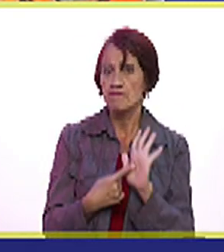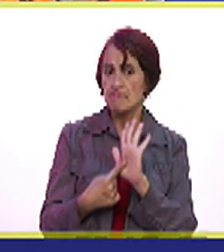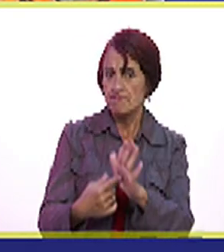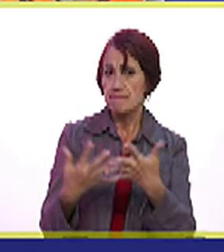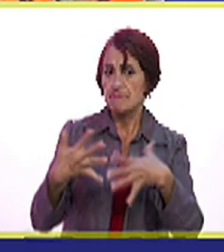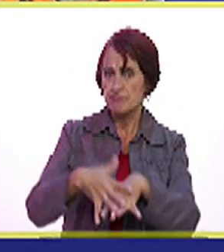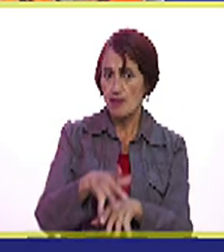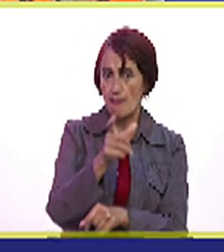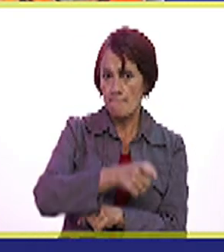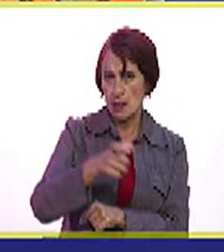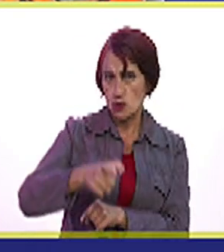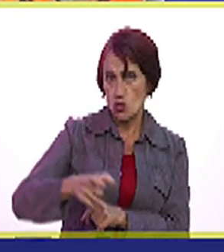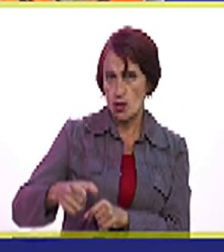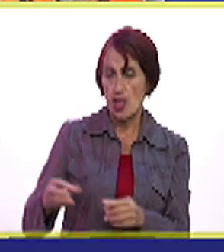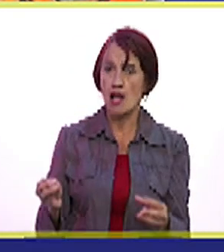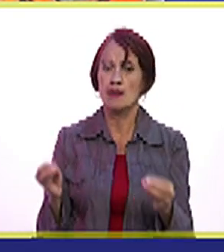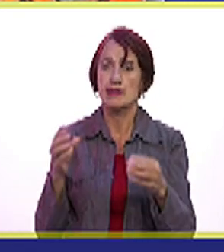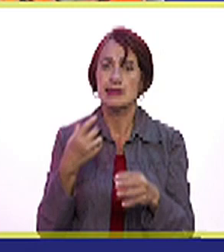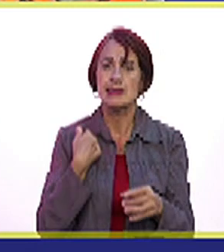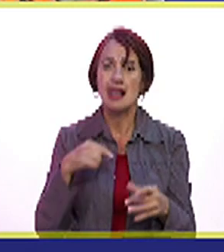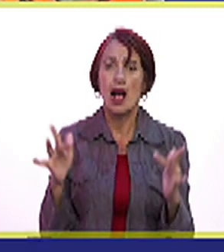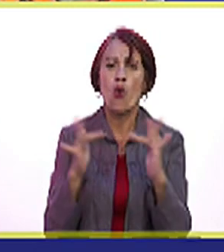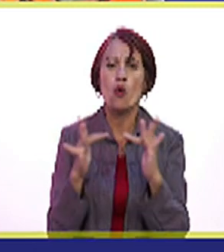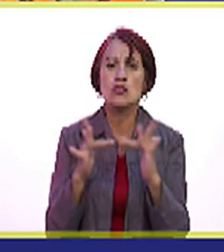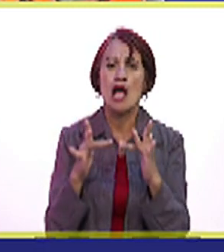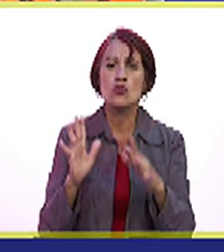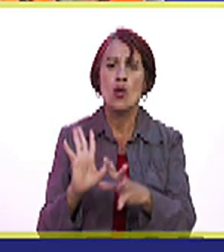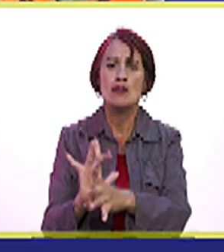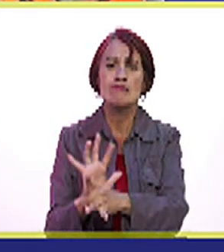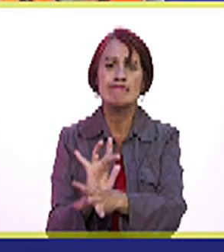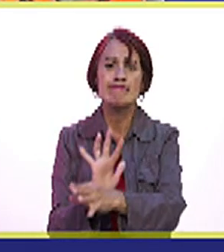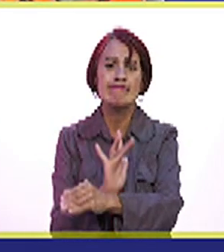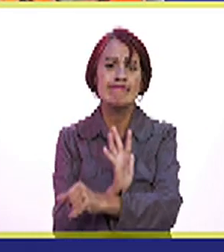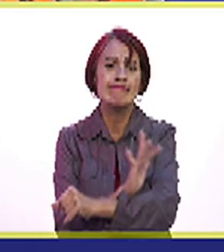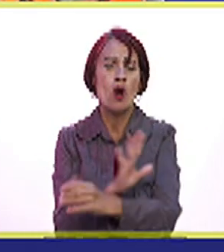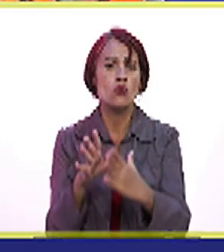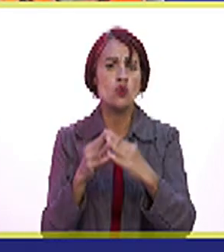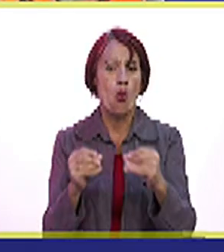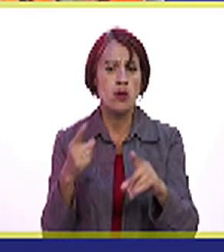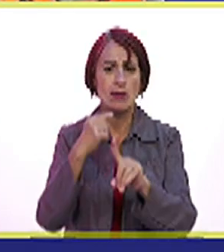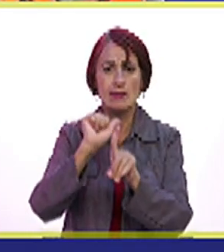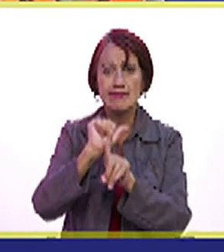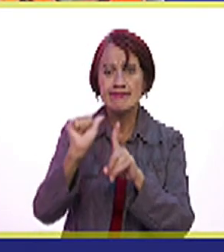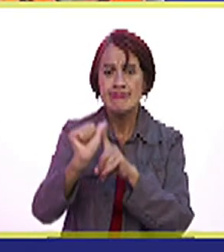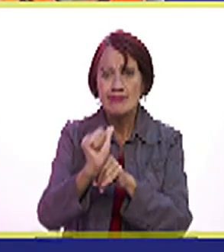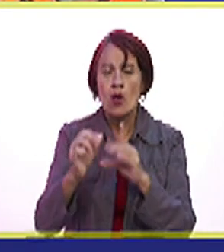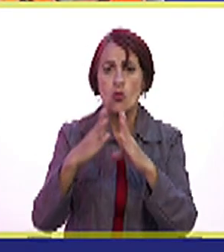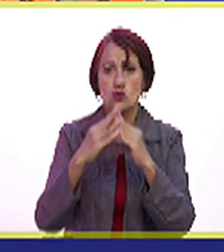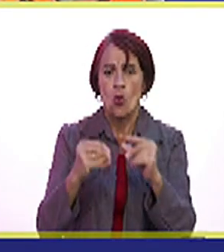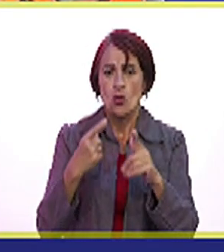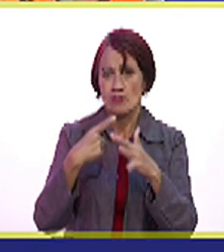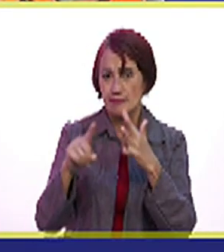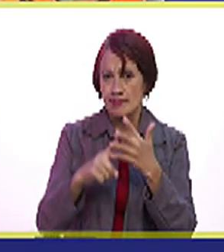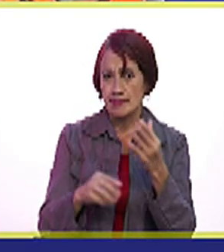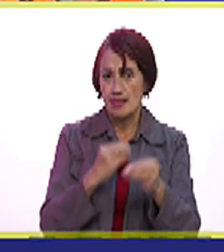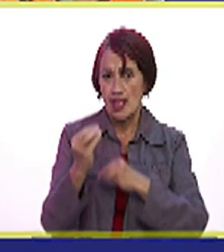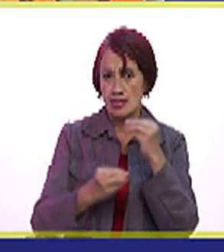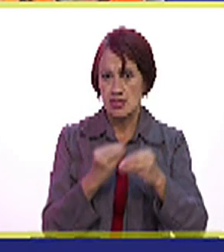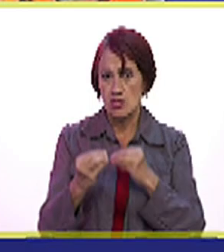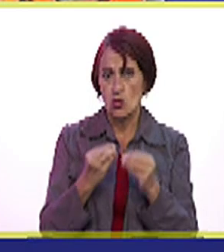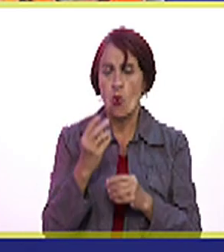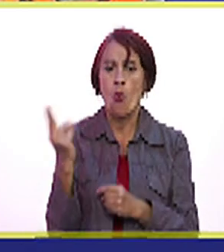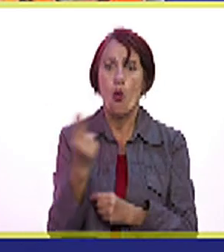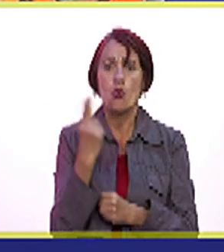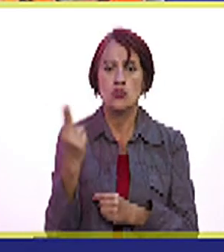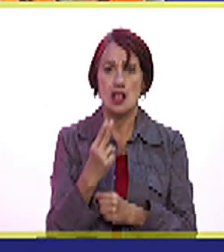del individuo con la naturaleza, preservando el medio ambiente, cuidando los recursos naturales y haciendo buen uso del